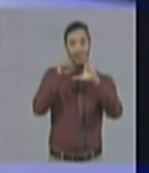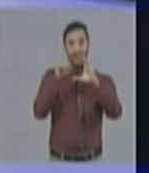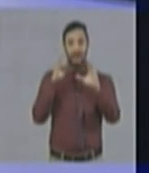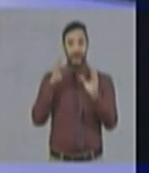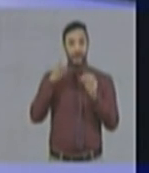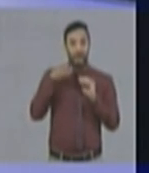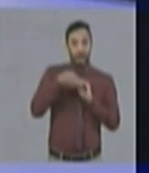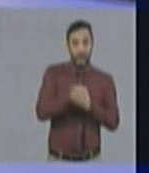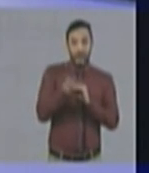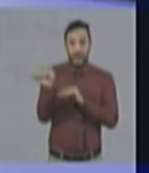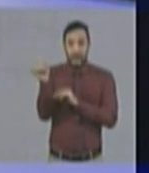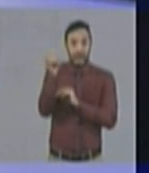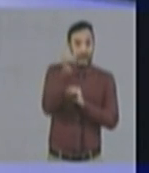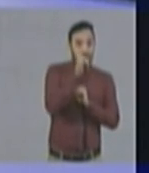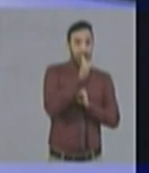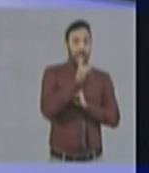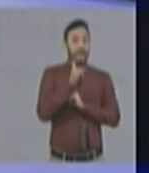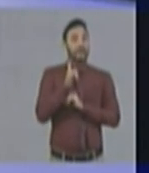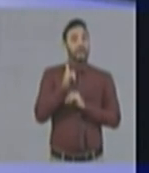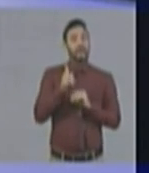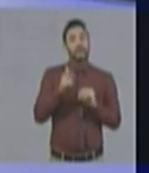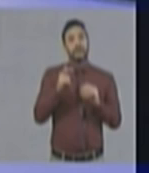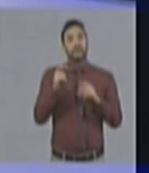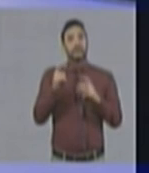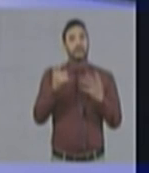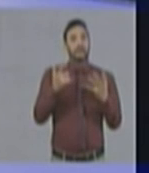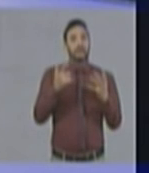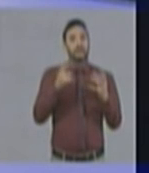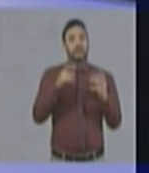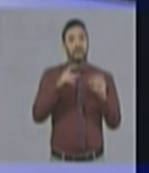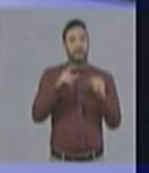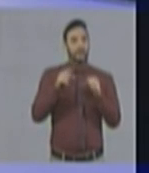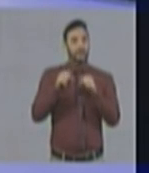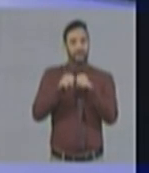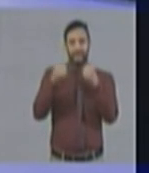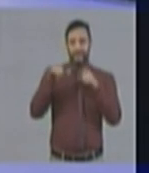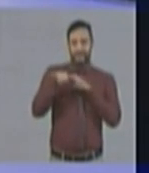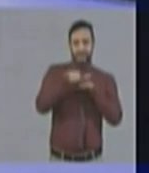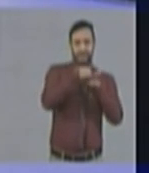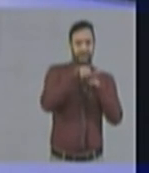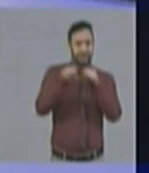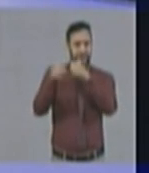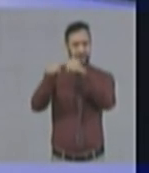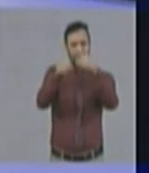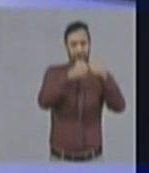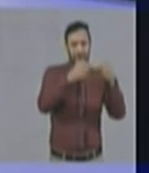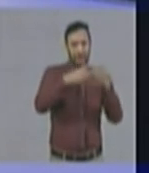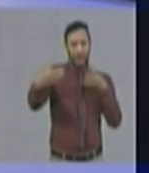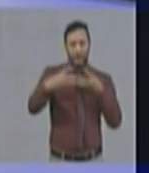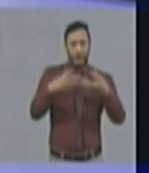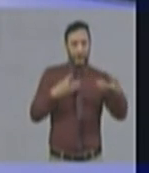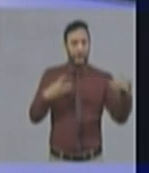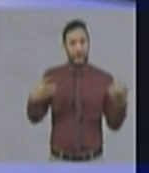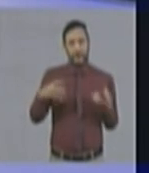los segmentos de la aeronave, que como tú muy bien señalas, se fraccionó en toda esa área agrícola, y